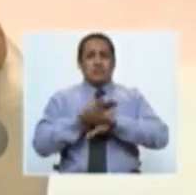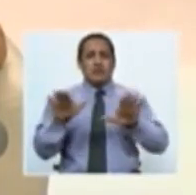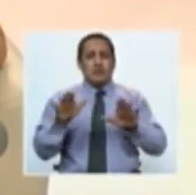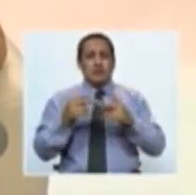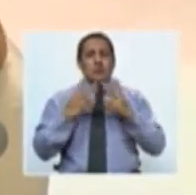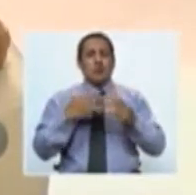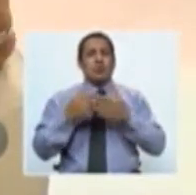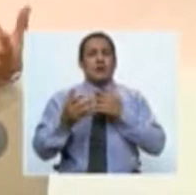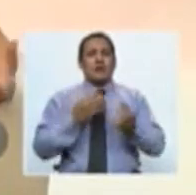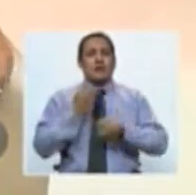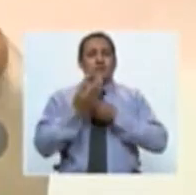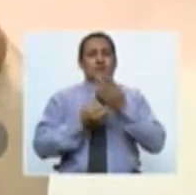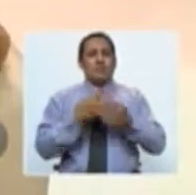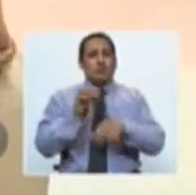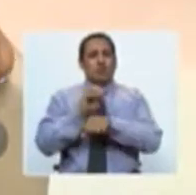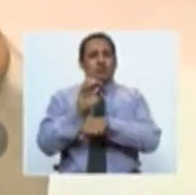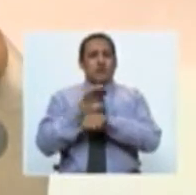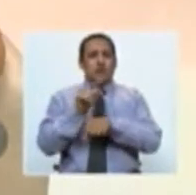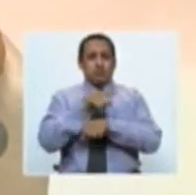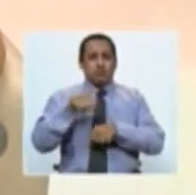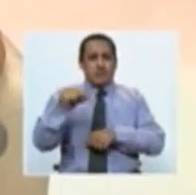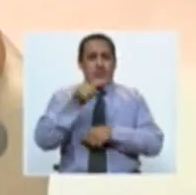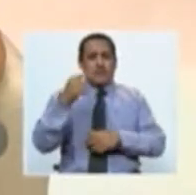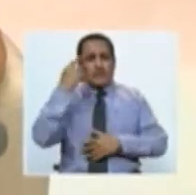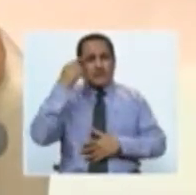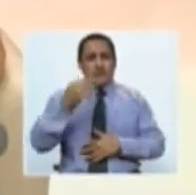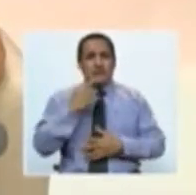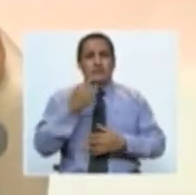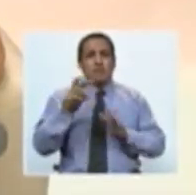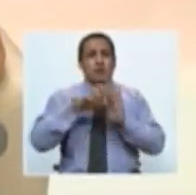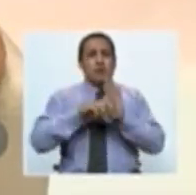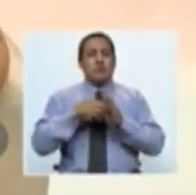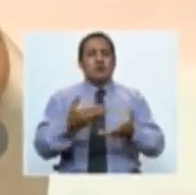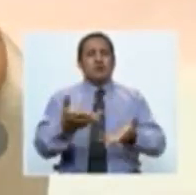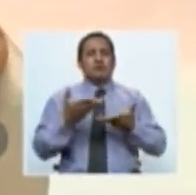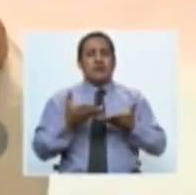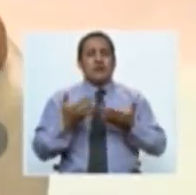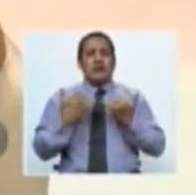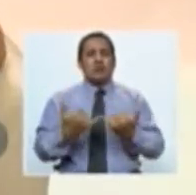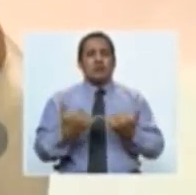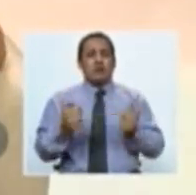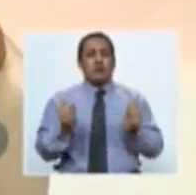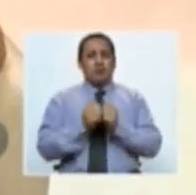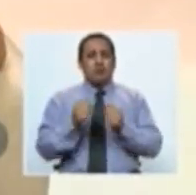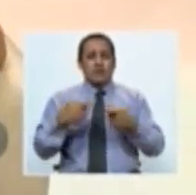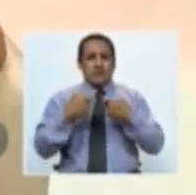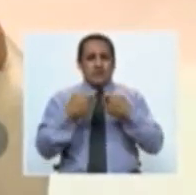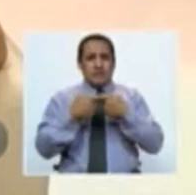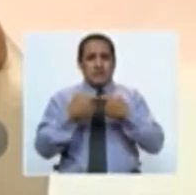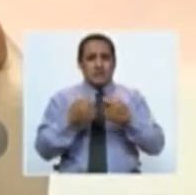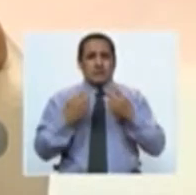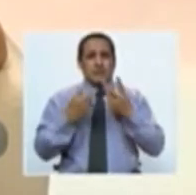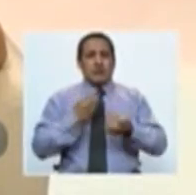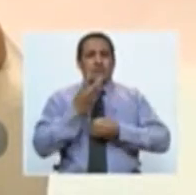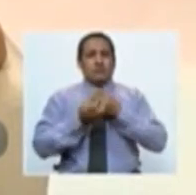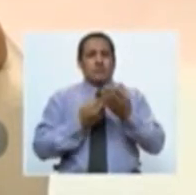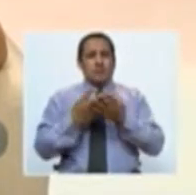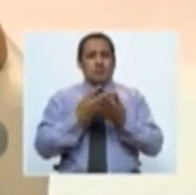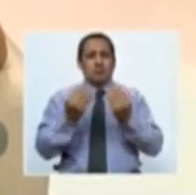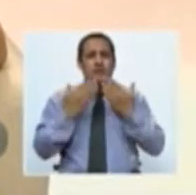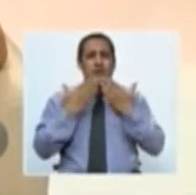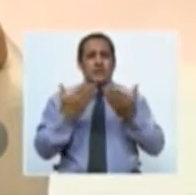siempre comentándoles que cualquier comentario o sugerencia que ustedes estimen pueda ser tema del programa nos lo hagan llegar a las cuentas en nuestras